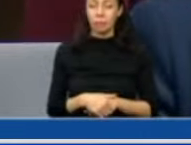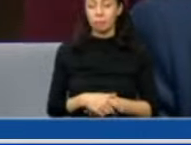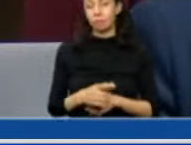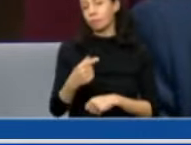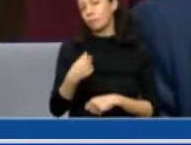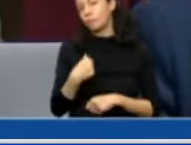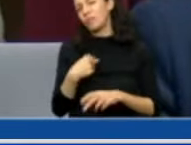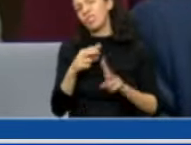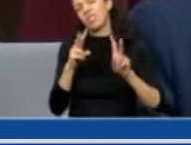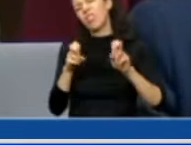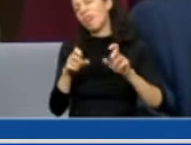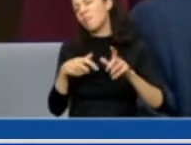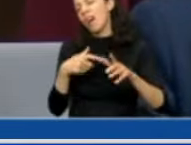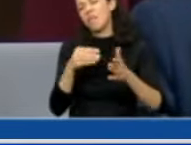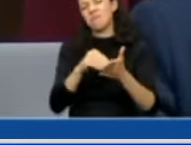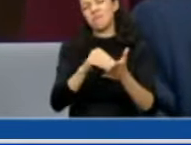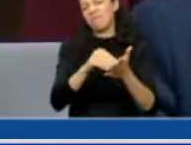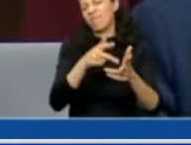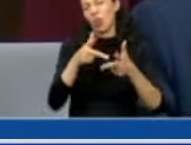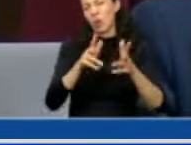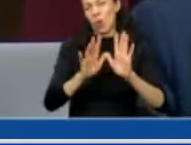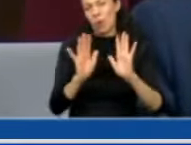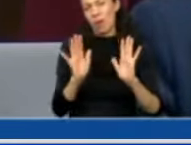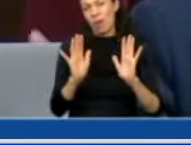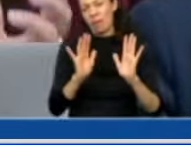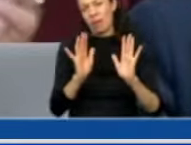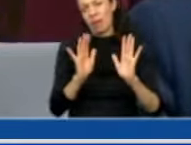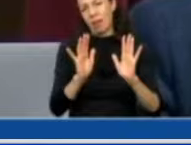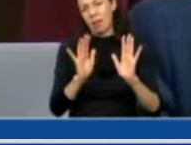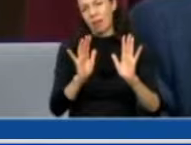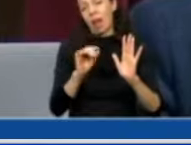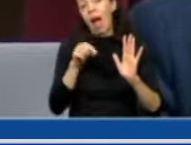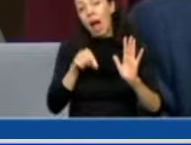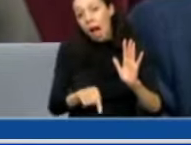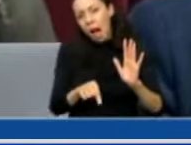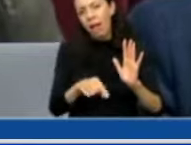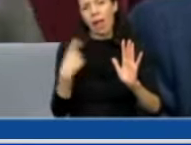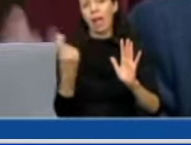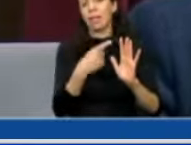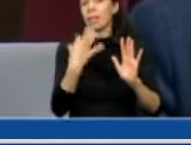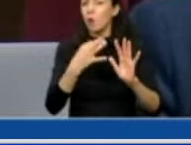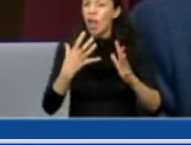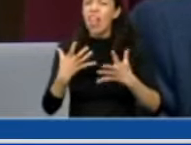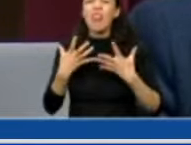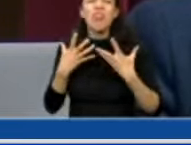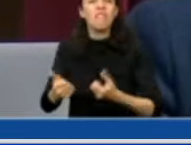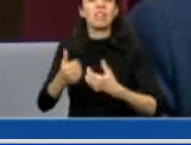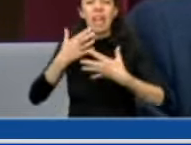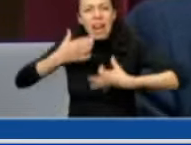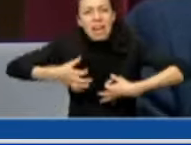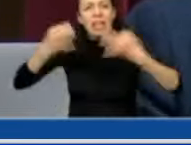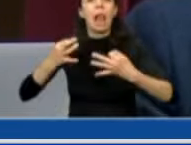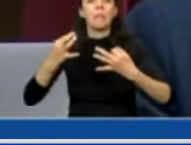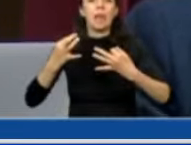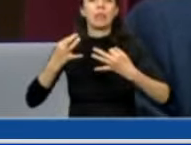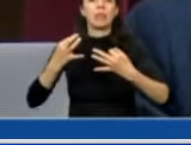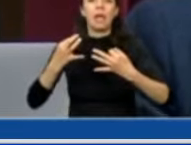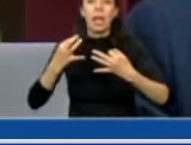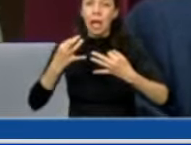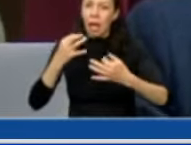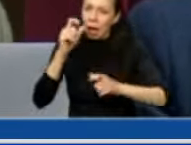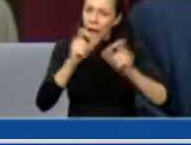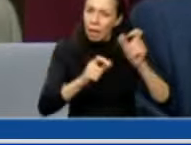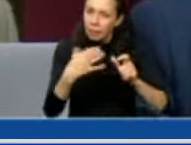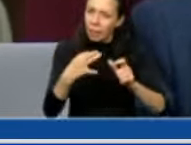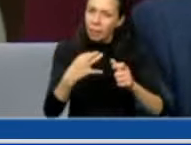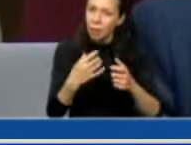piensa. Él dice, voy a luchar contra el Estado y voy a ser un topo. Primero era un león y después vas a ser un topo. Mañana puede ser un, no sé, un reptil